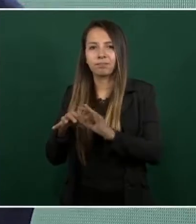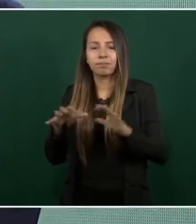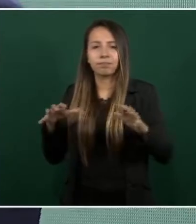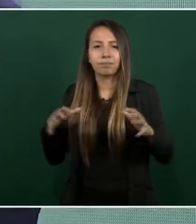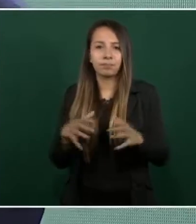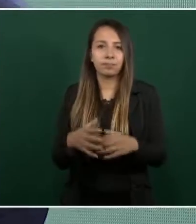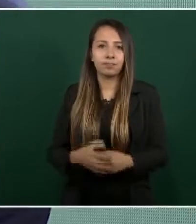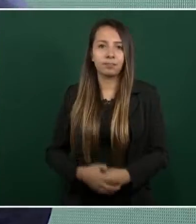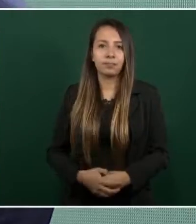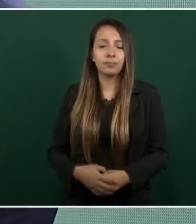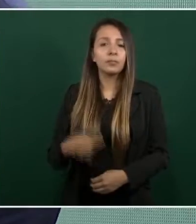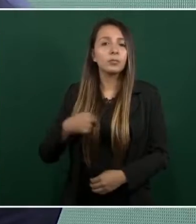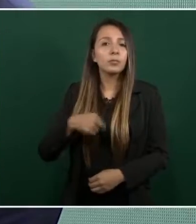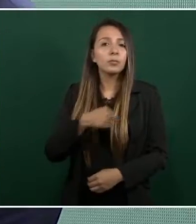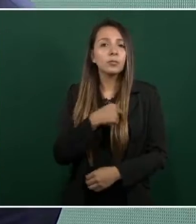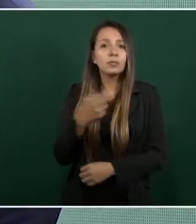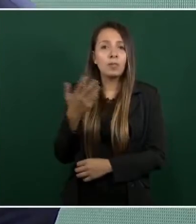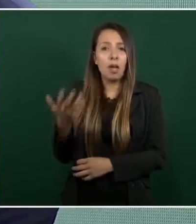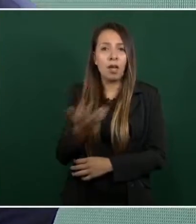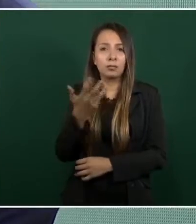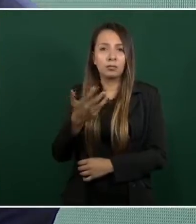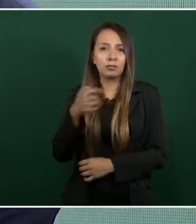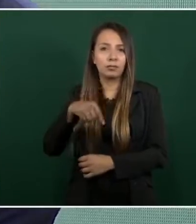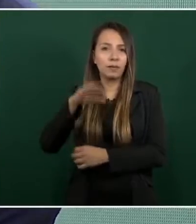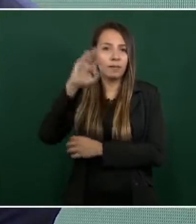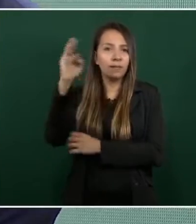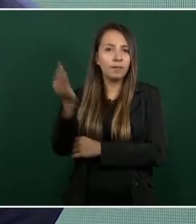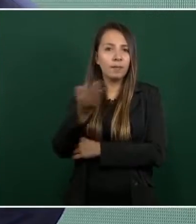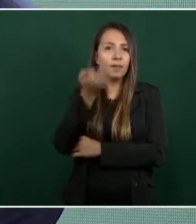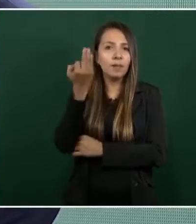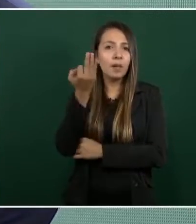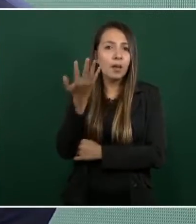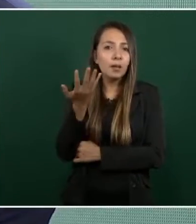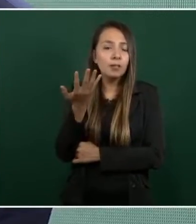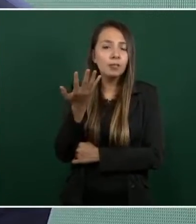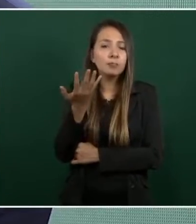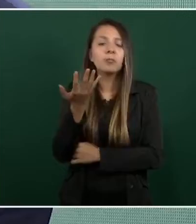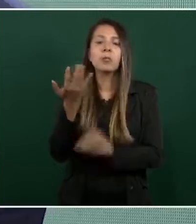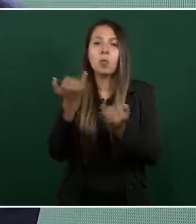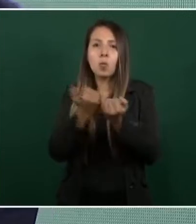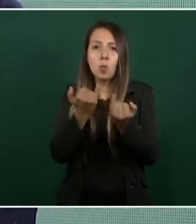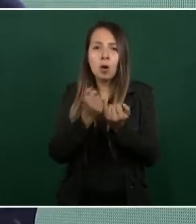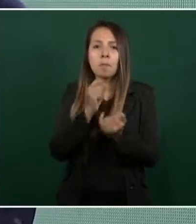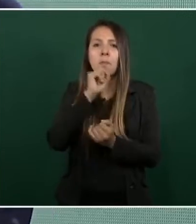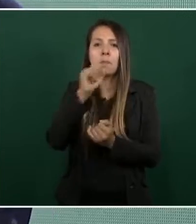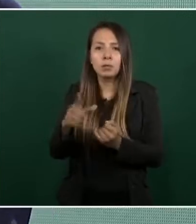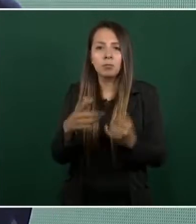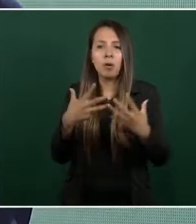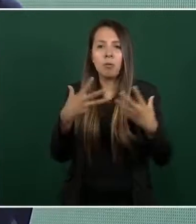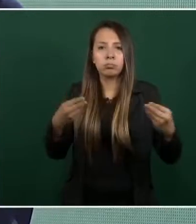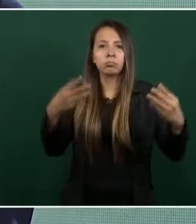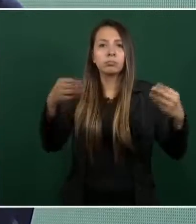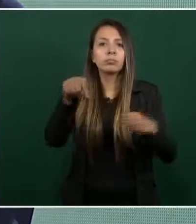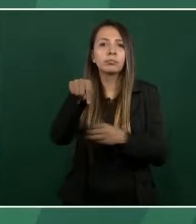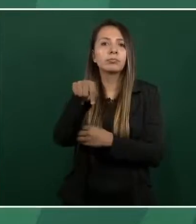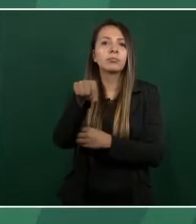y lo que hacemos a nivel federal se replica a nivel de los estados.